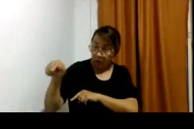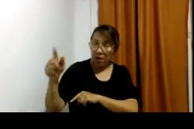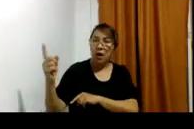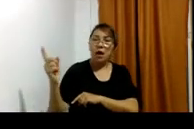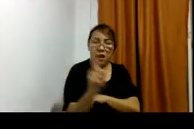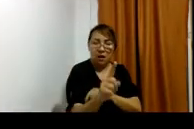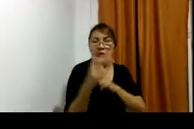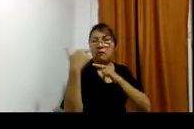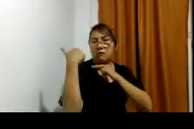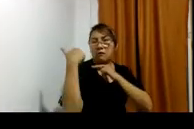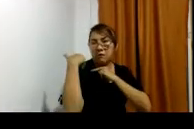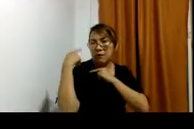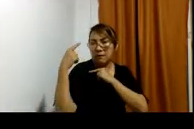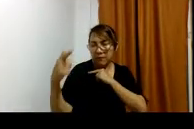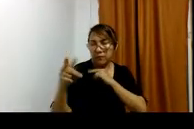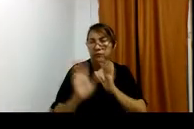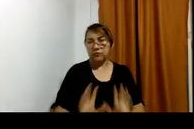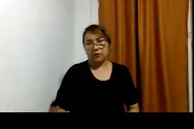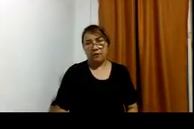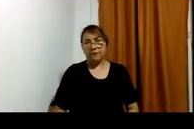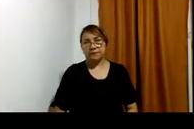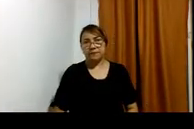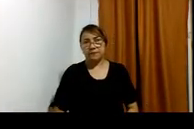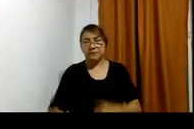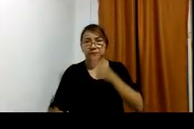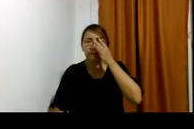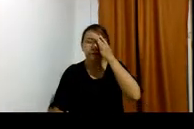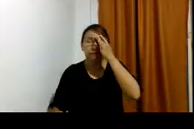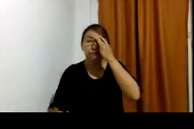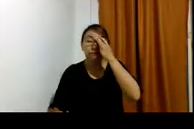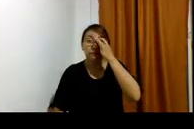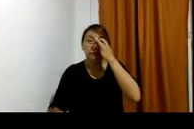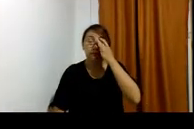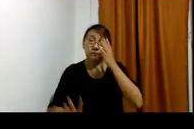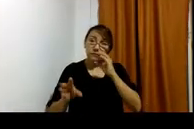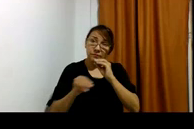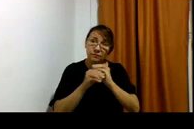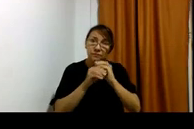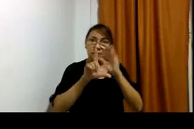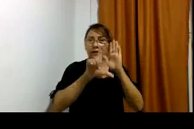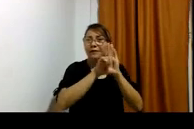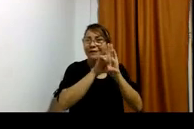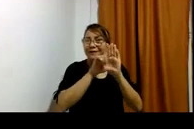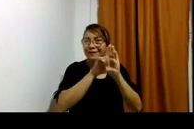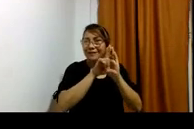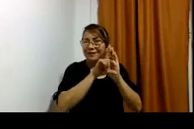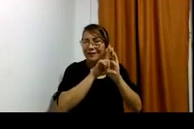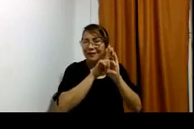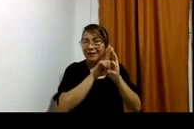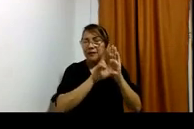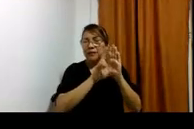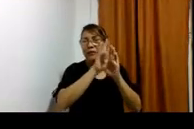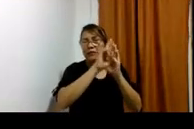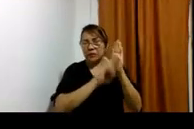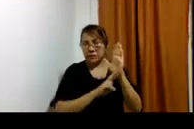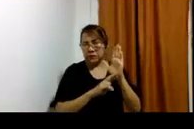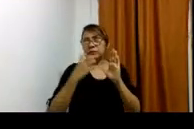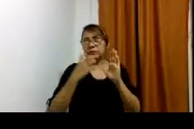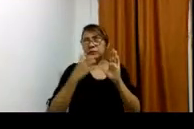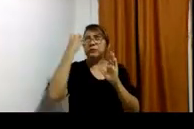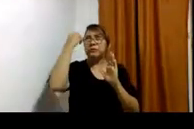En cuanto a la legislación de los primeros auxilios, entonces tenemos esta resolución que es un poquito viejita, está del